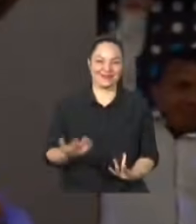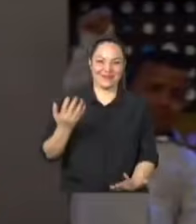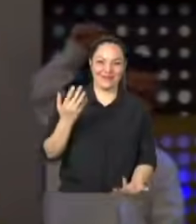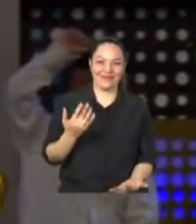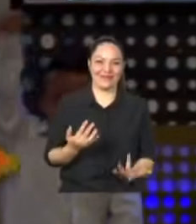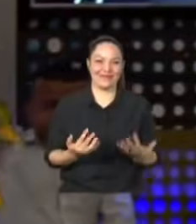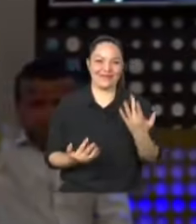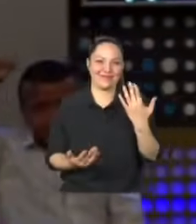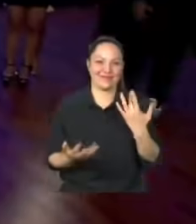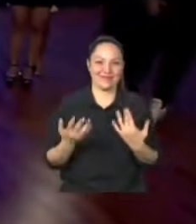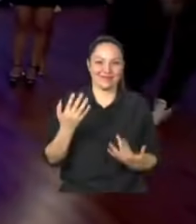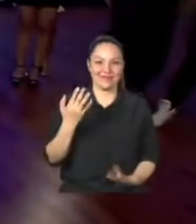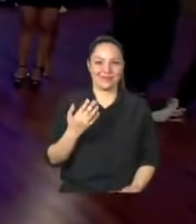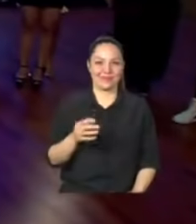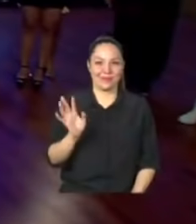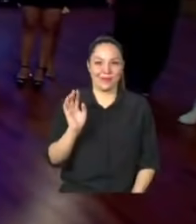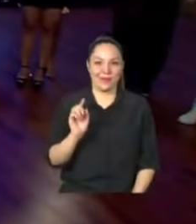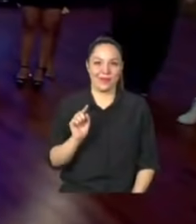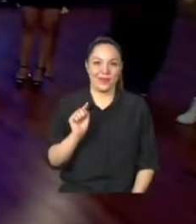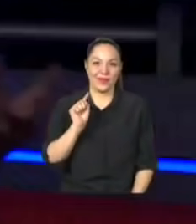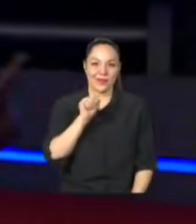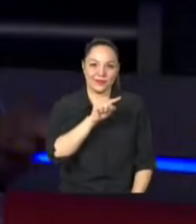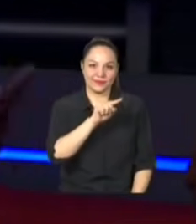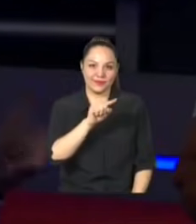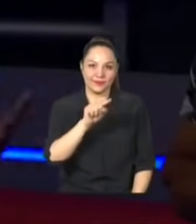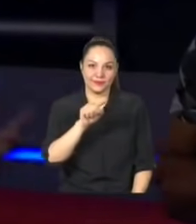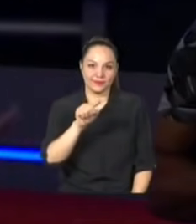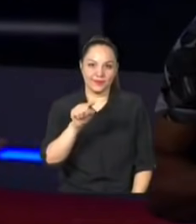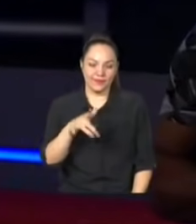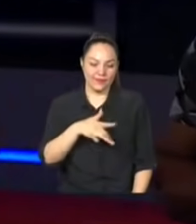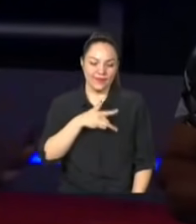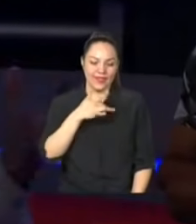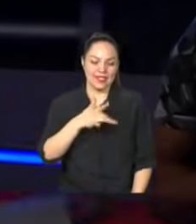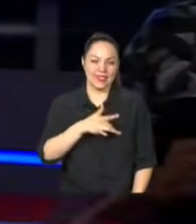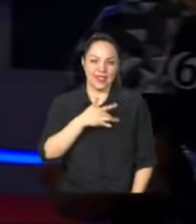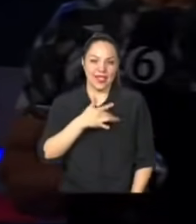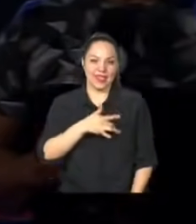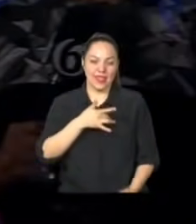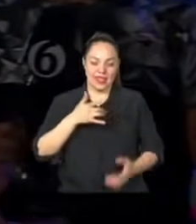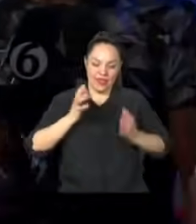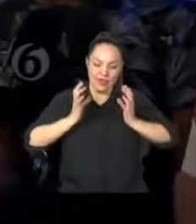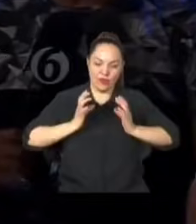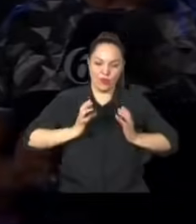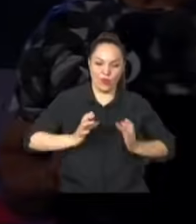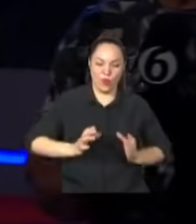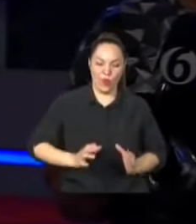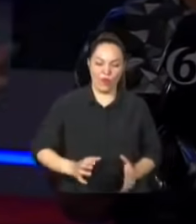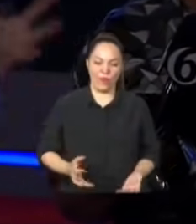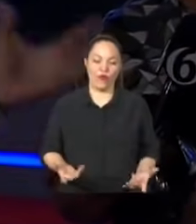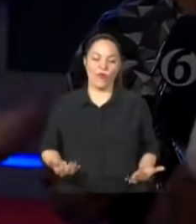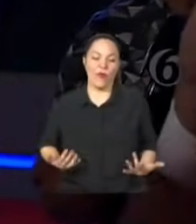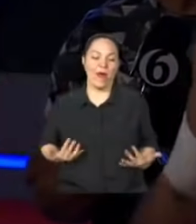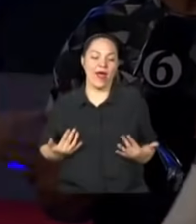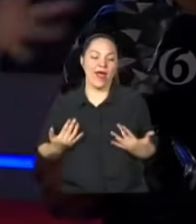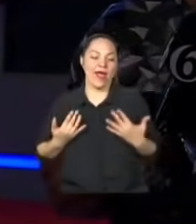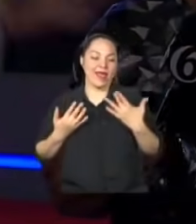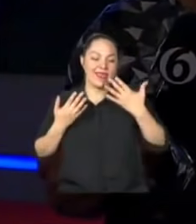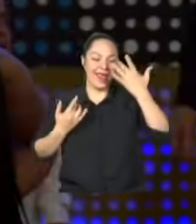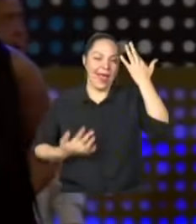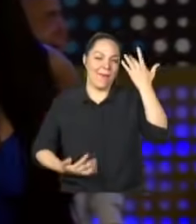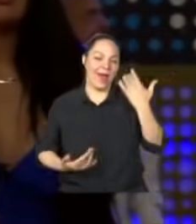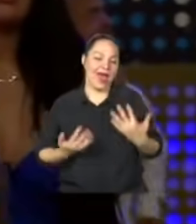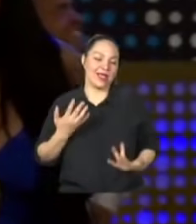¡Llama más! Y usted le da instrucciones a su cuerpo, como pidiendo más llamas, más llamas,